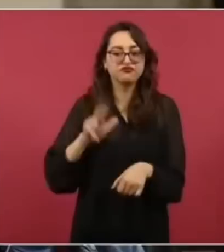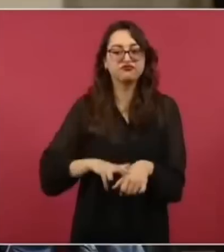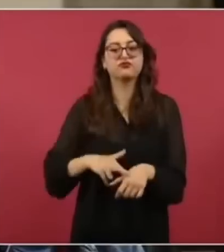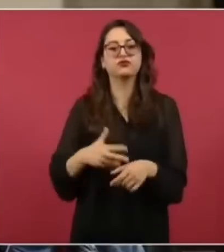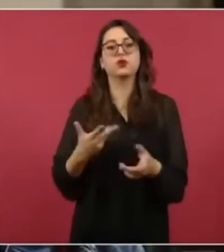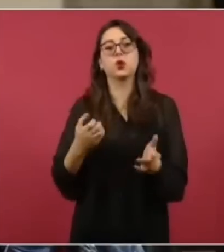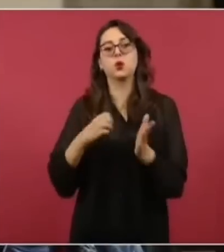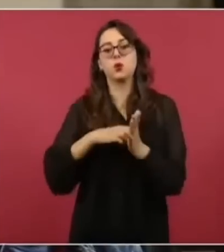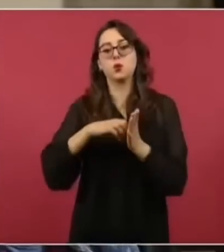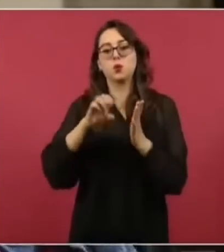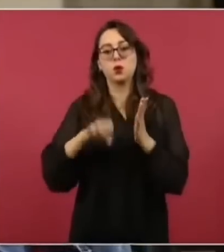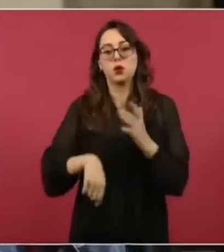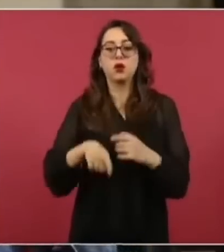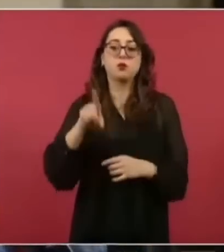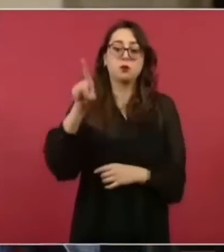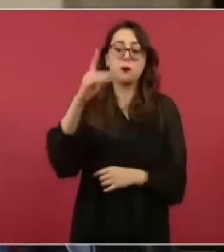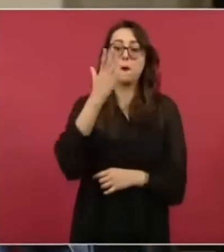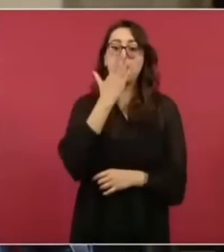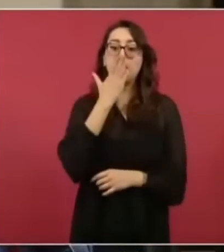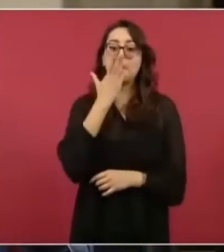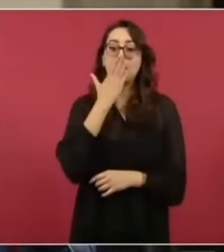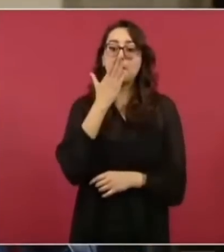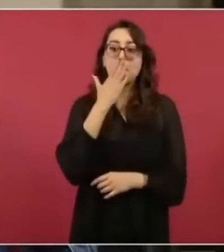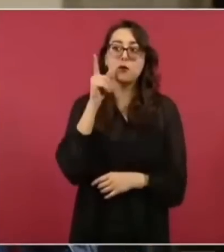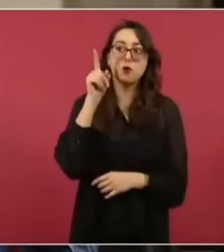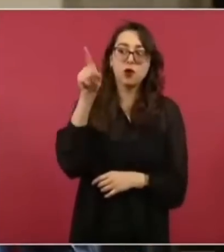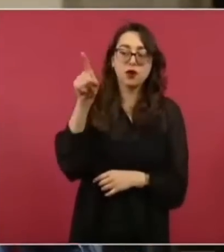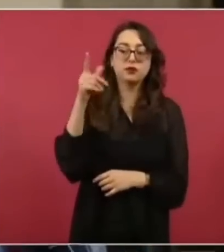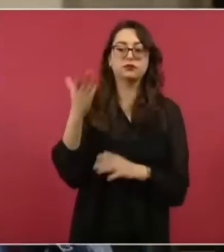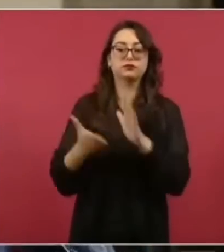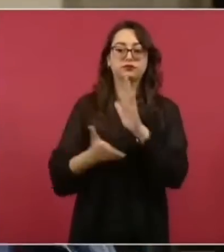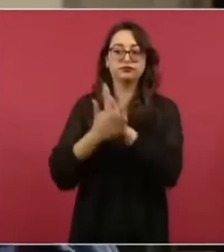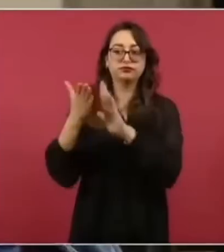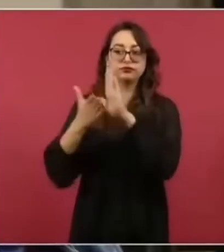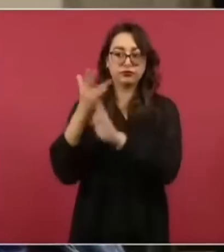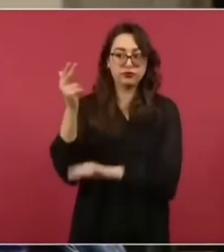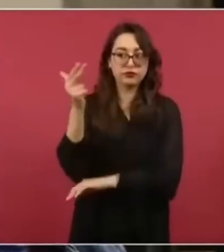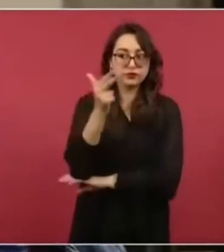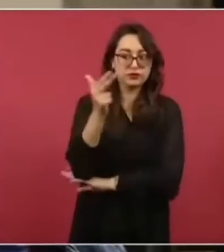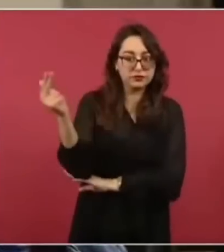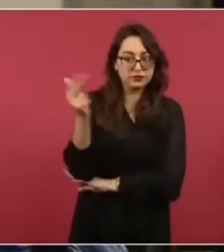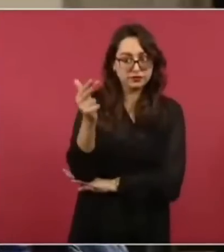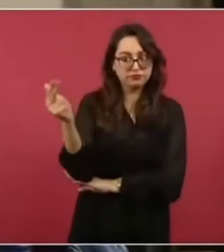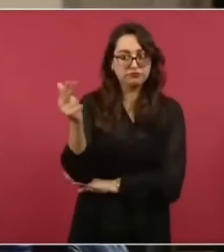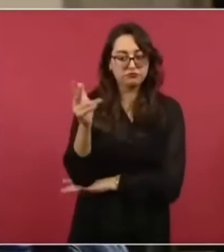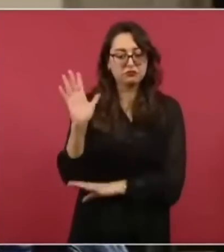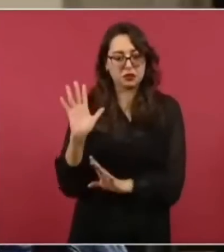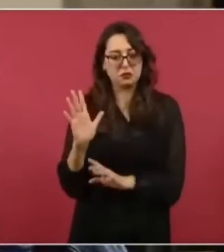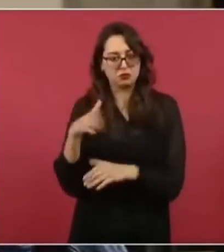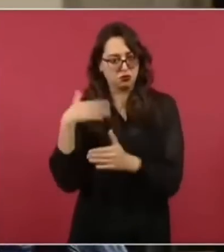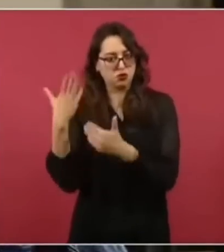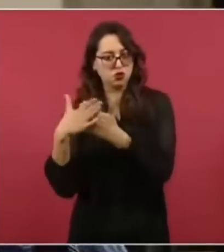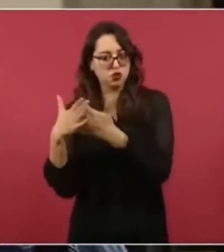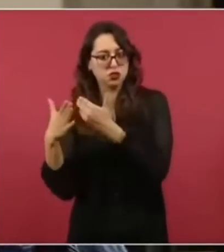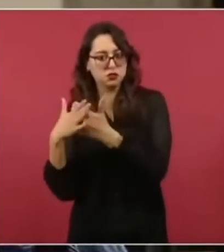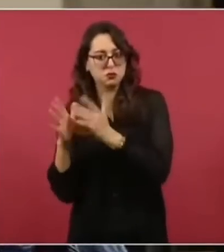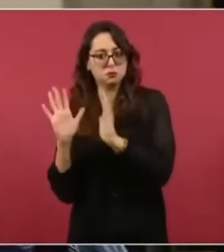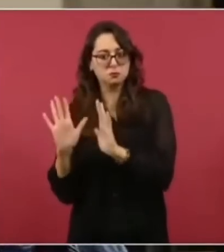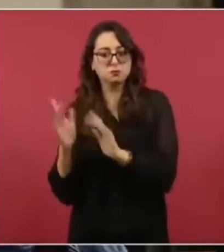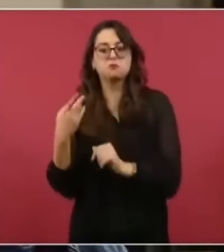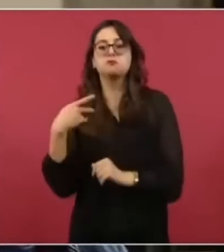hospital, como lo ha anunciado Navojoa, Sonora, de donde soy originario. Pero mientras el hospital llega, hay